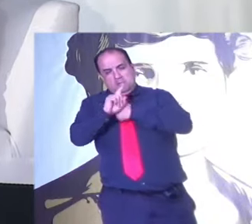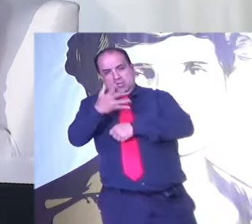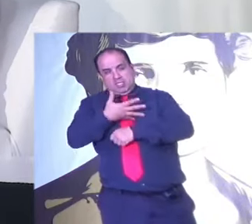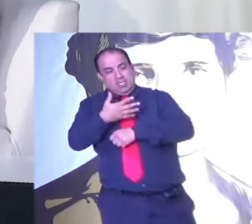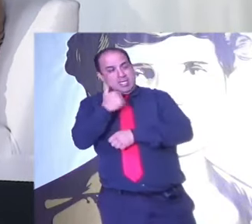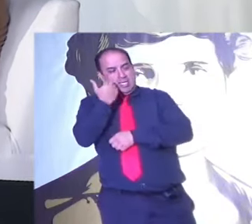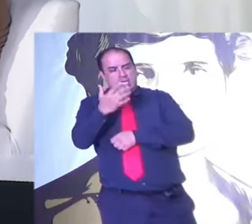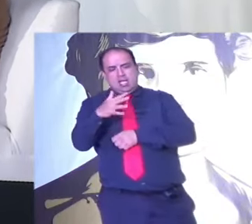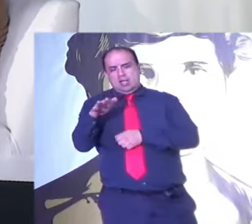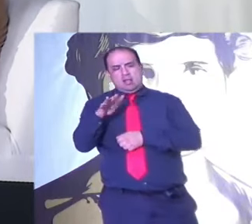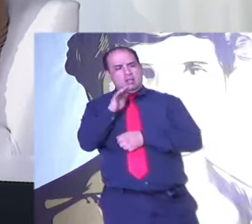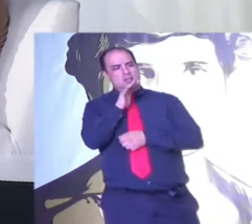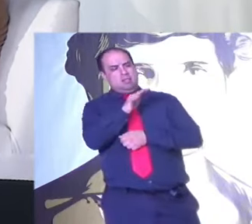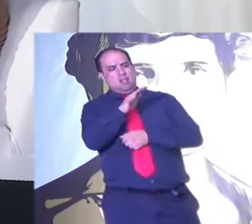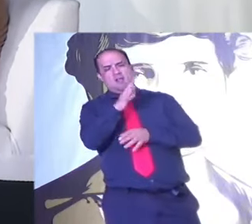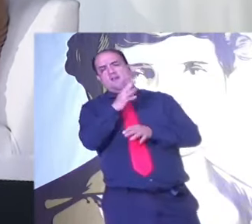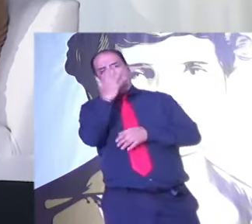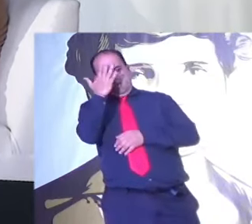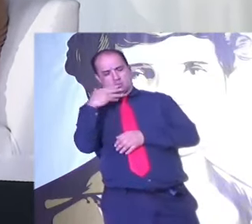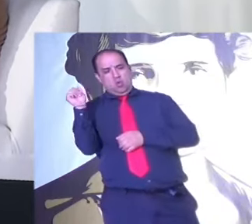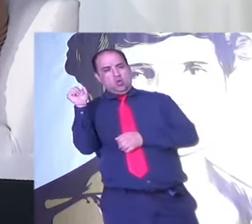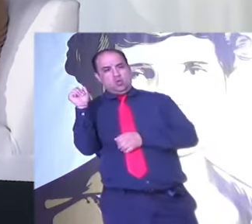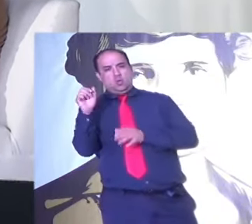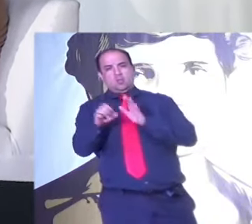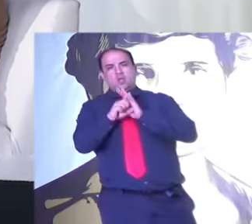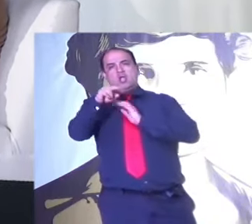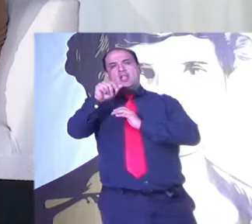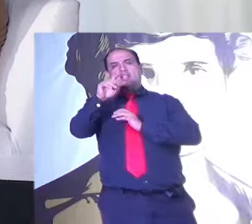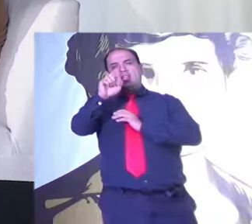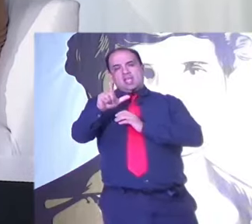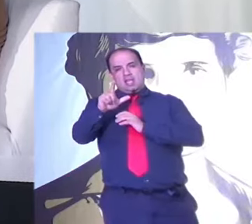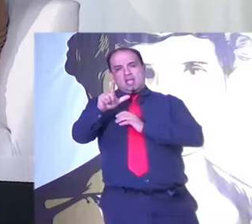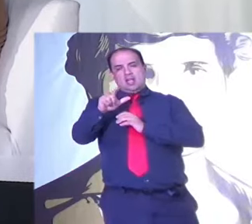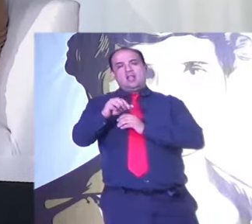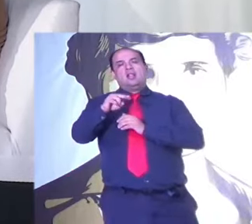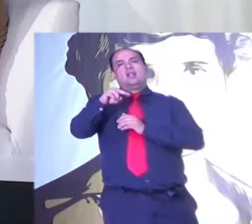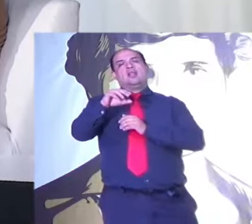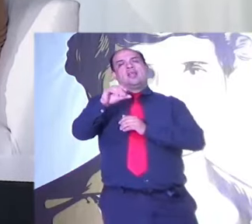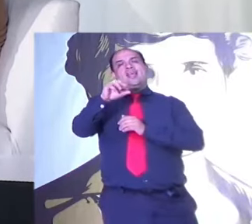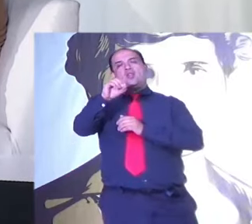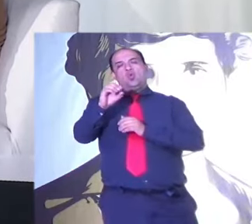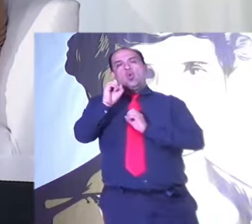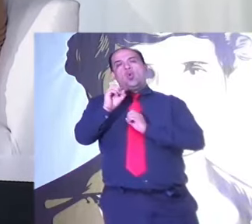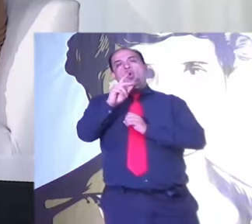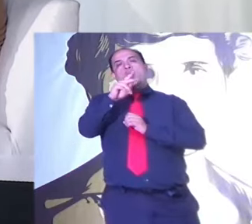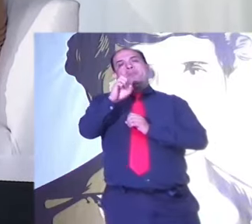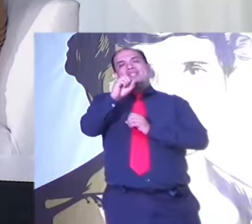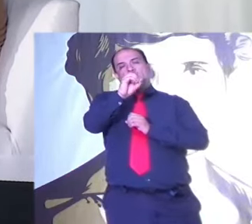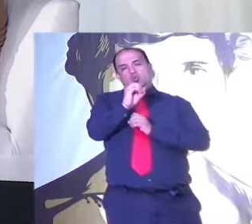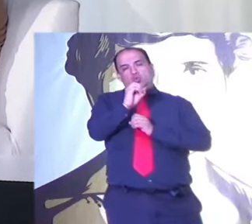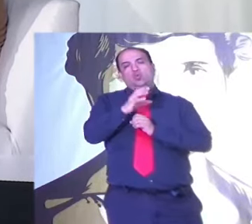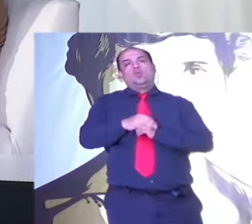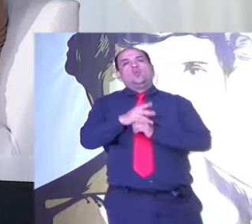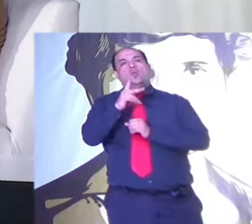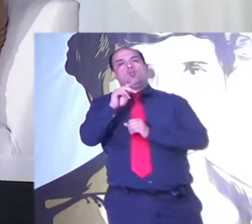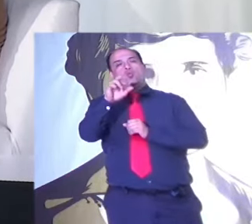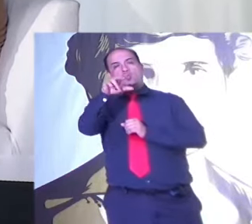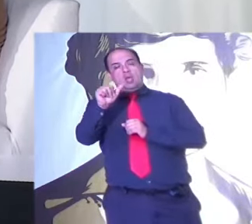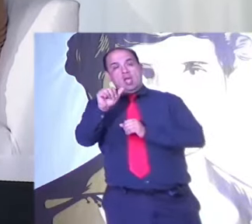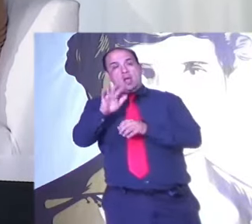ser famoso, ¿no? Como pueden ser otros, Natanael Cano. Él quiere ser como Natanael Cano, como Peso Pluma, y porque siente